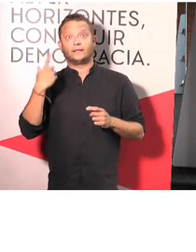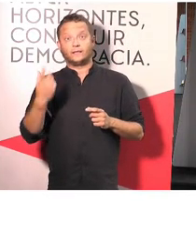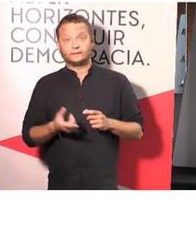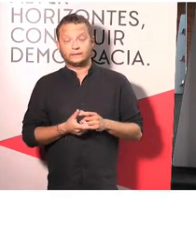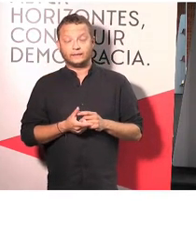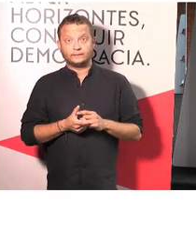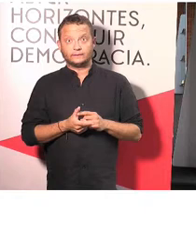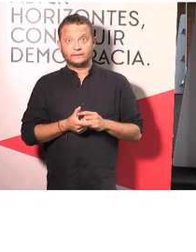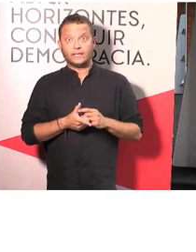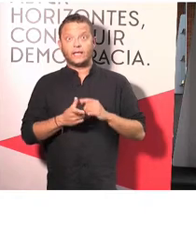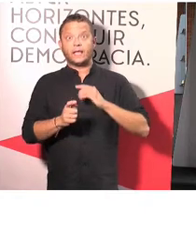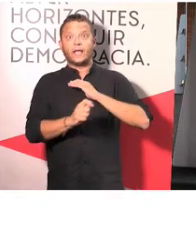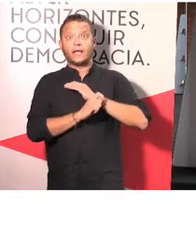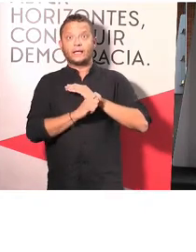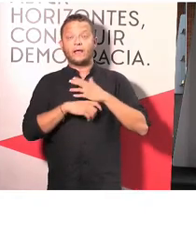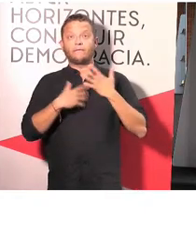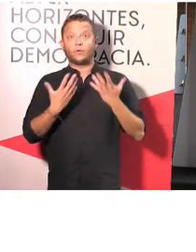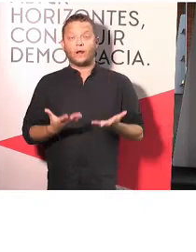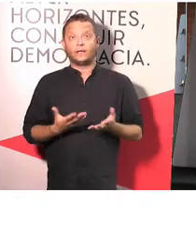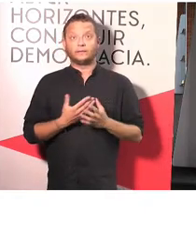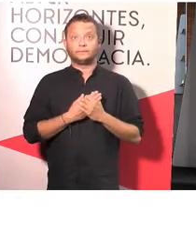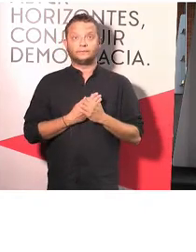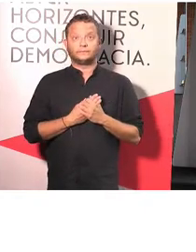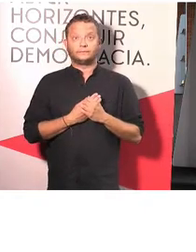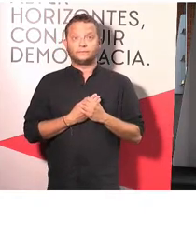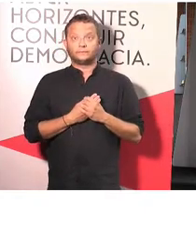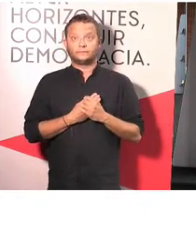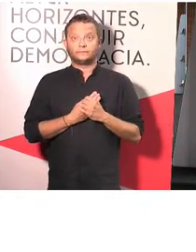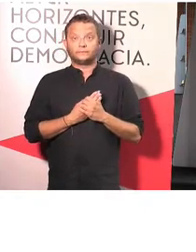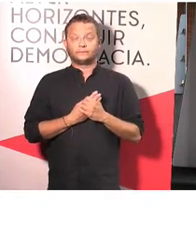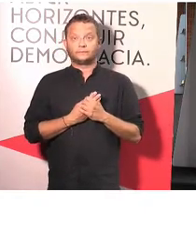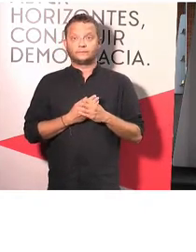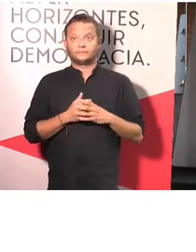la siguiente clave. Uy, no sé por qué.